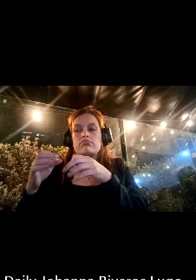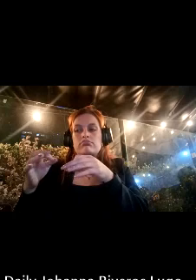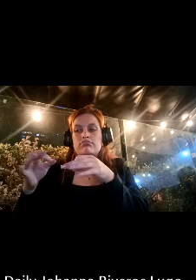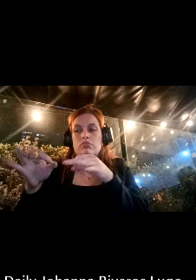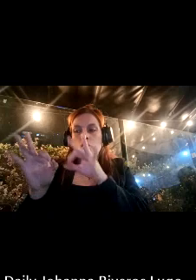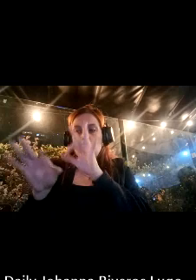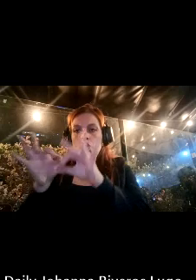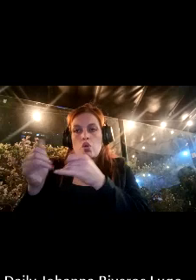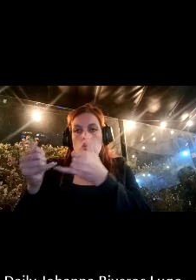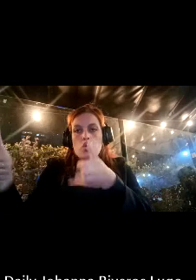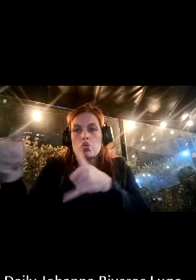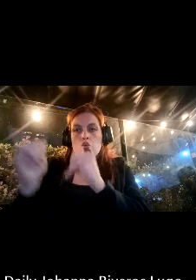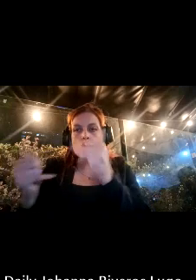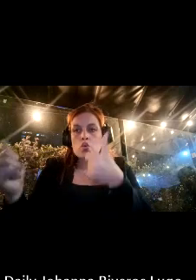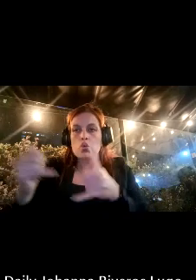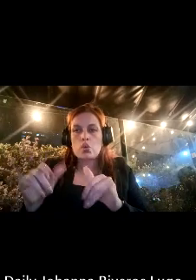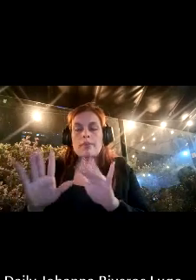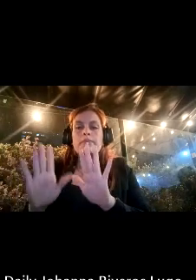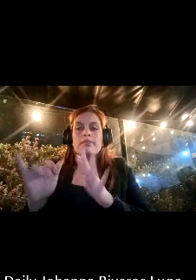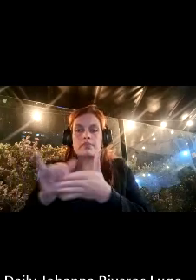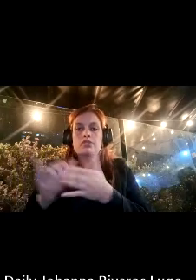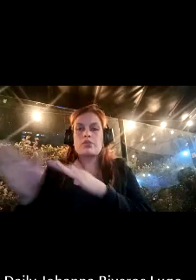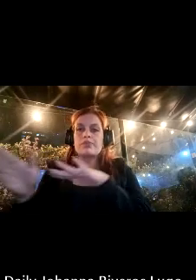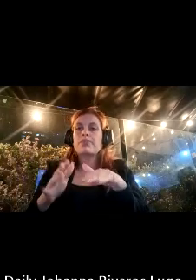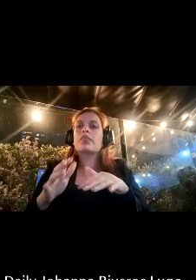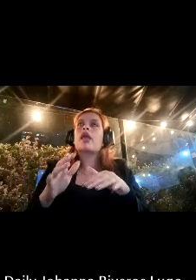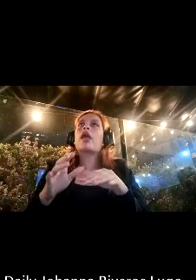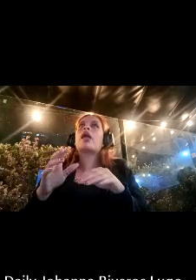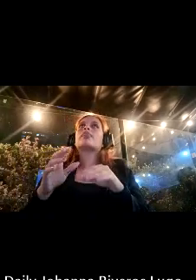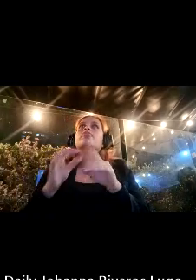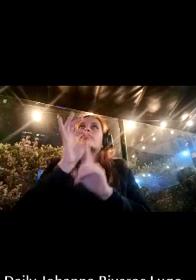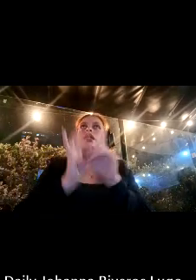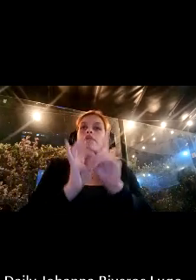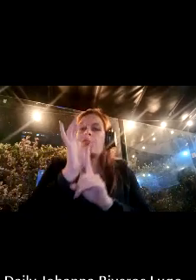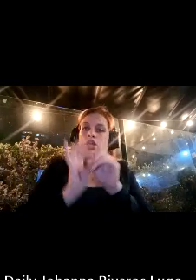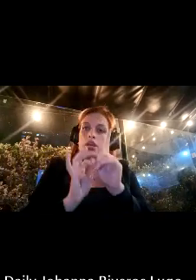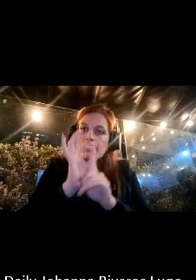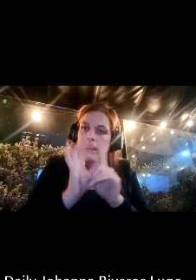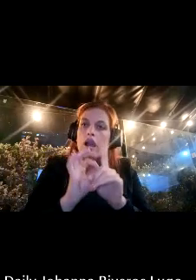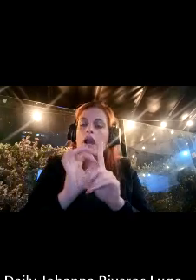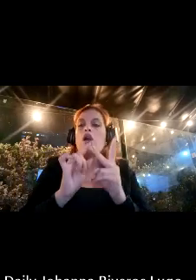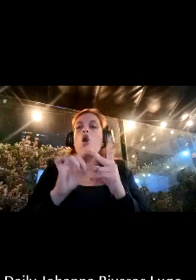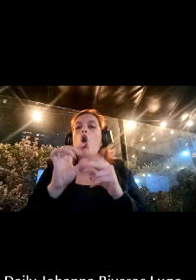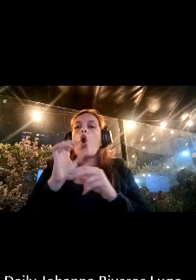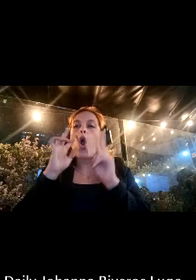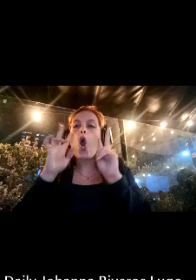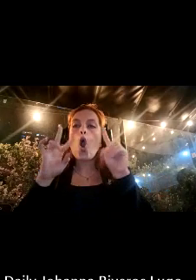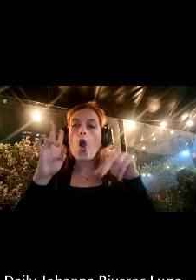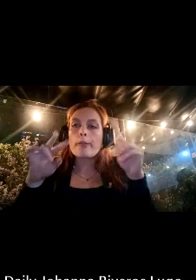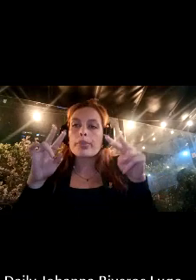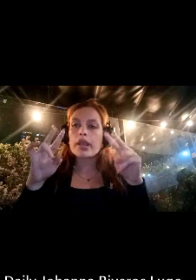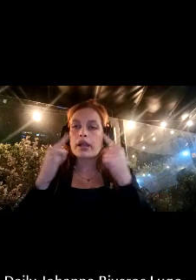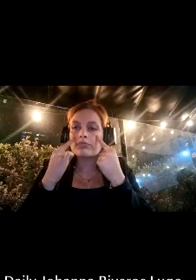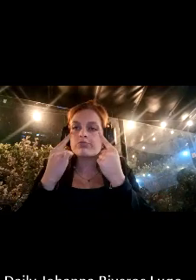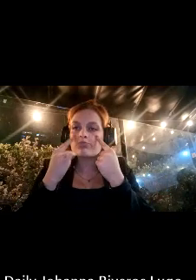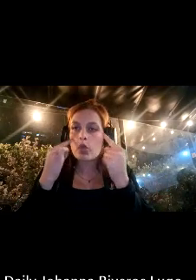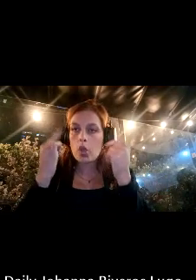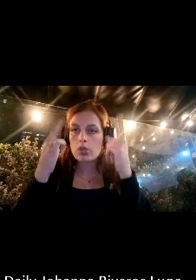La termodinámica y la óptica, ¿cómo la podemos aplicar a nuestro proceso formativo o en nuestro contexto